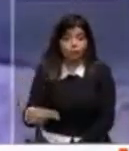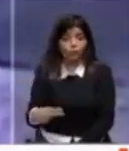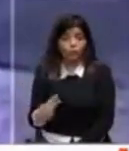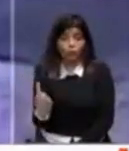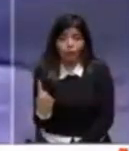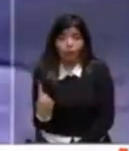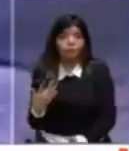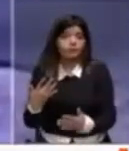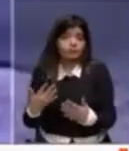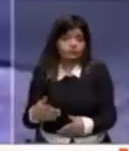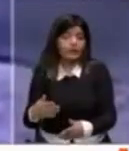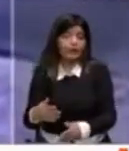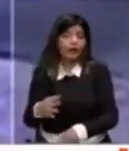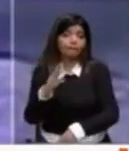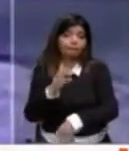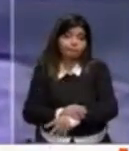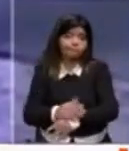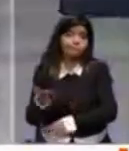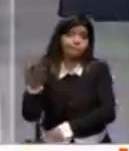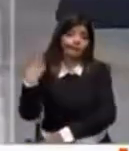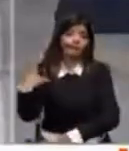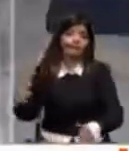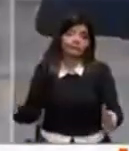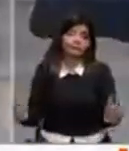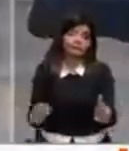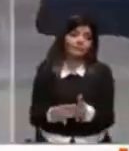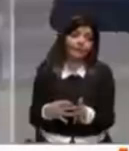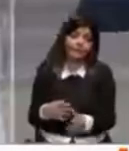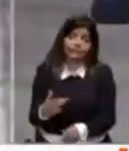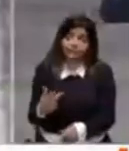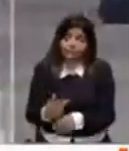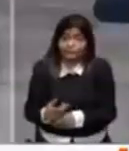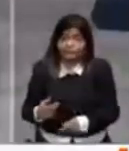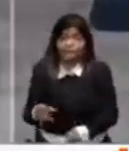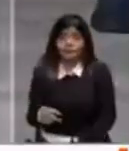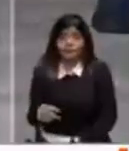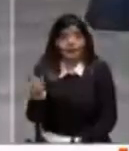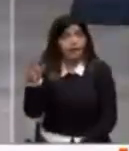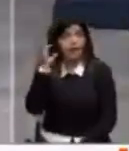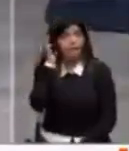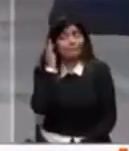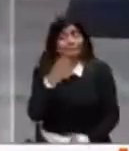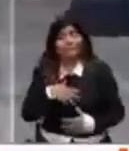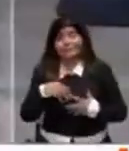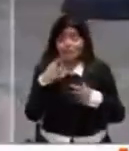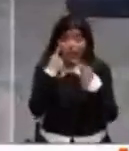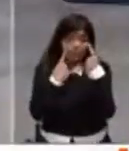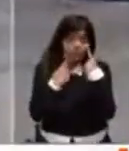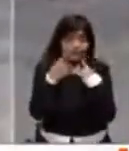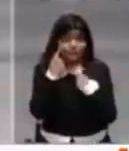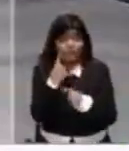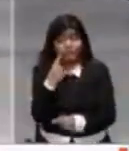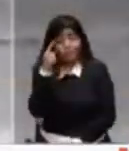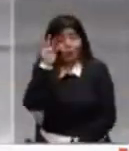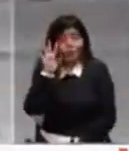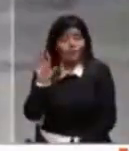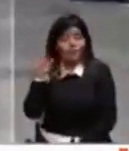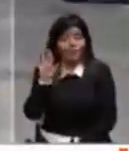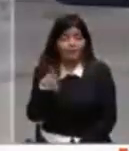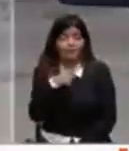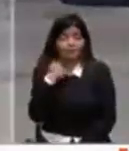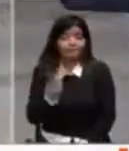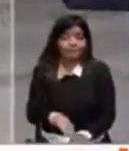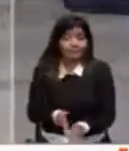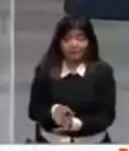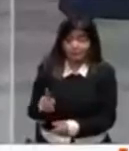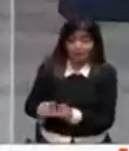varias detenciones por distintos delitos. La señora estaba desesperada y lloraba. Yo me imaginé que le habían matado al esposo